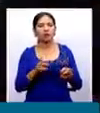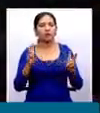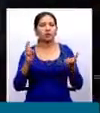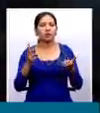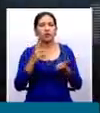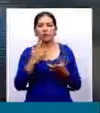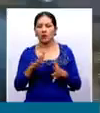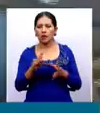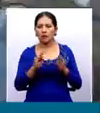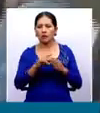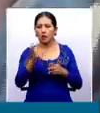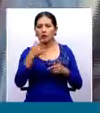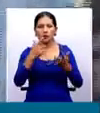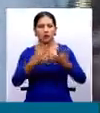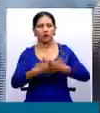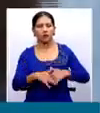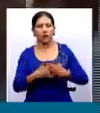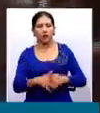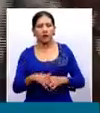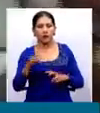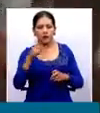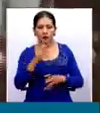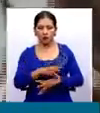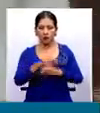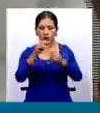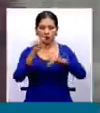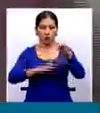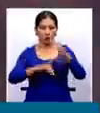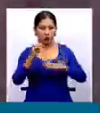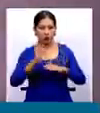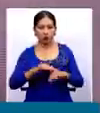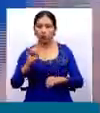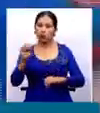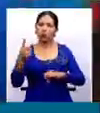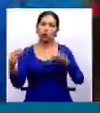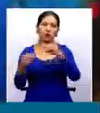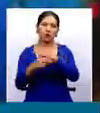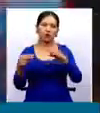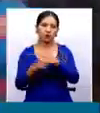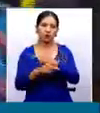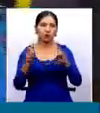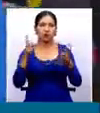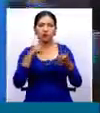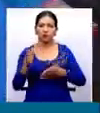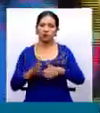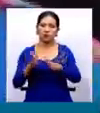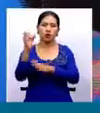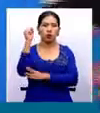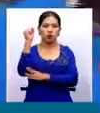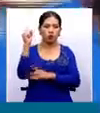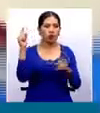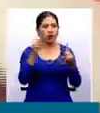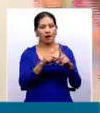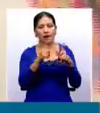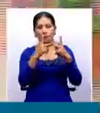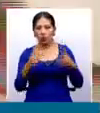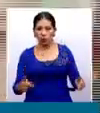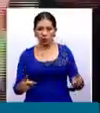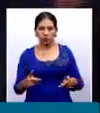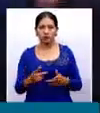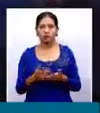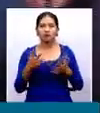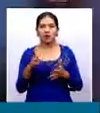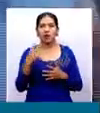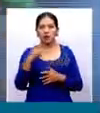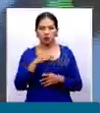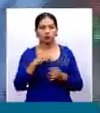la planta o la fábrica de cemento, la doble vía que es Sucre Potosí. Estábamos